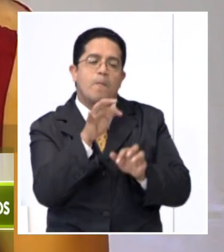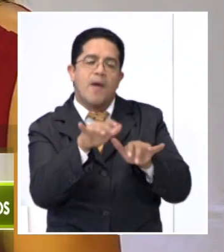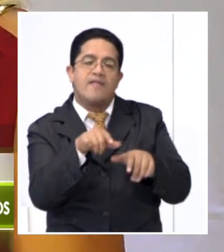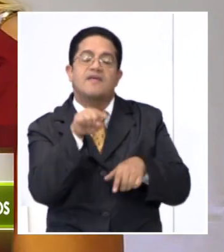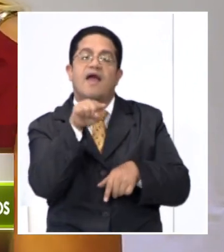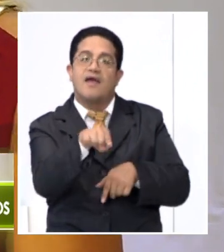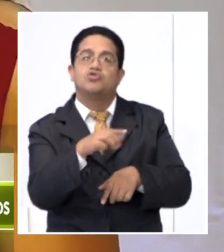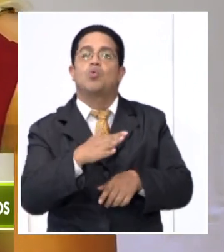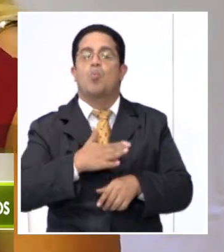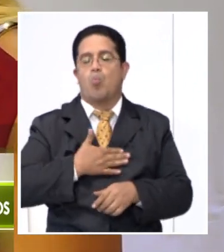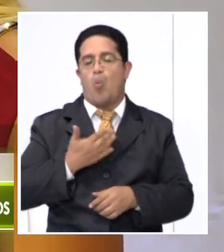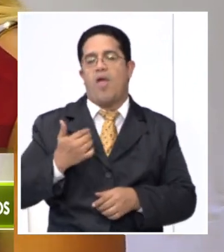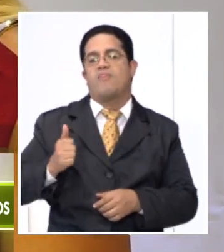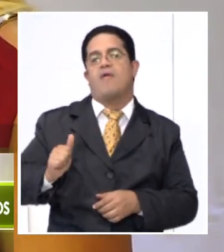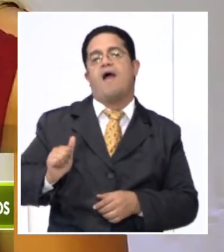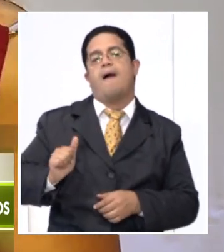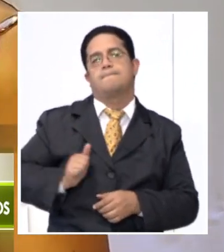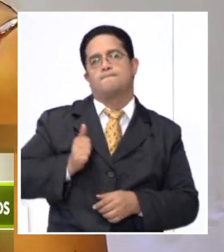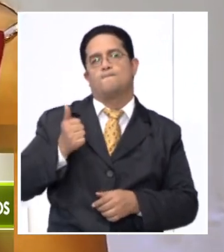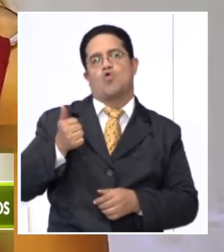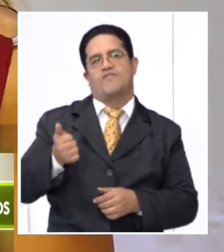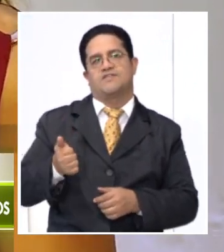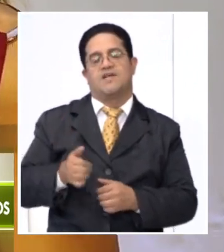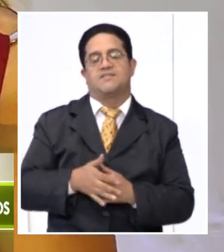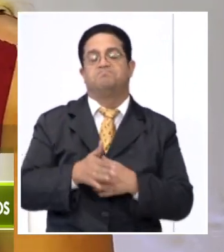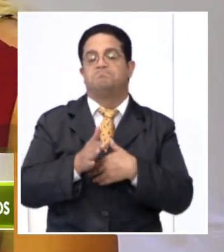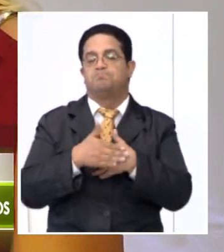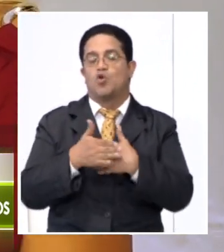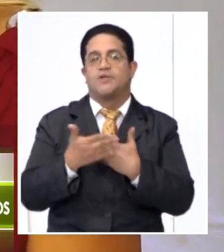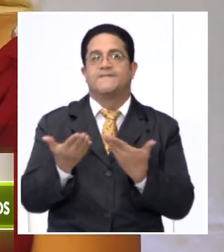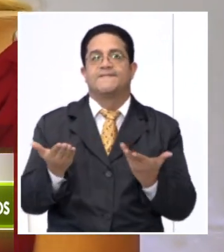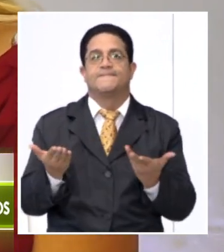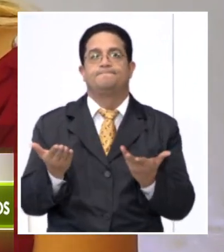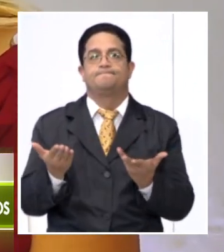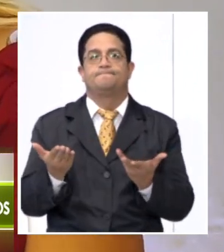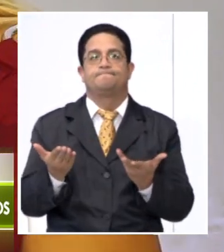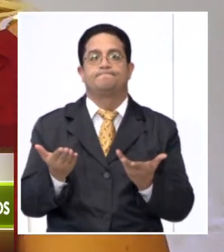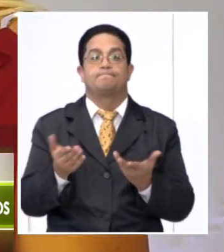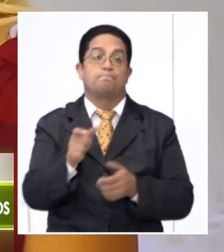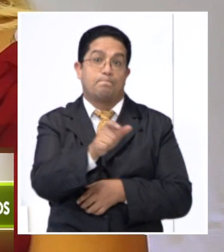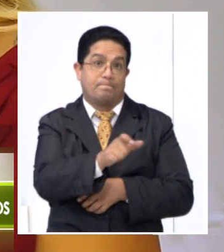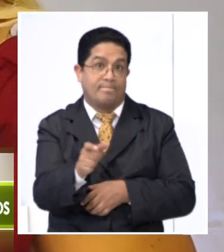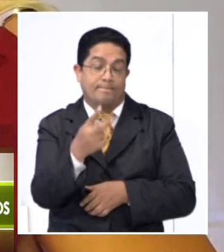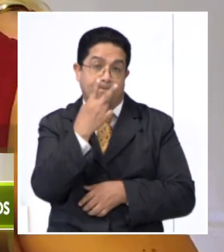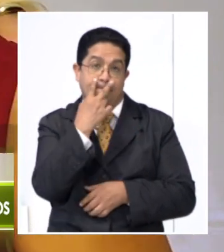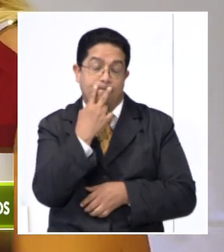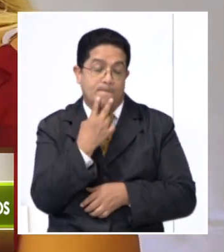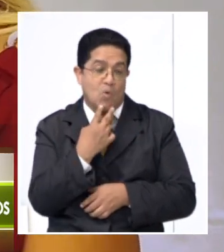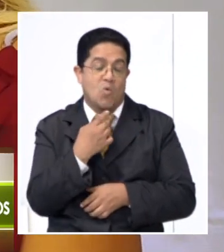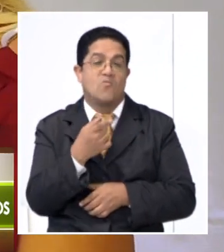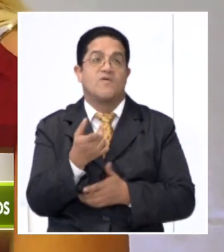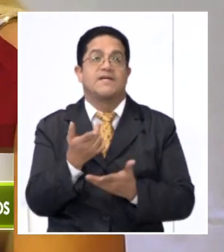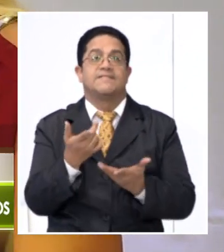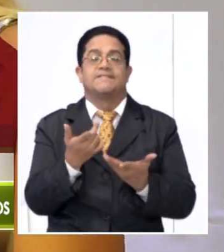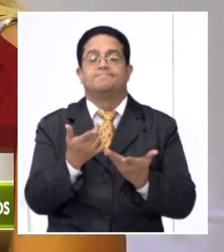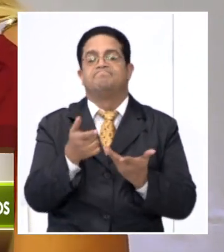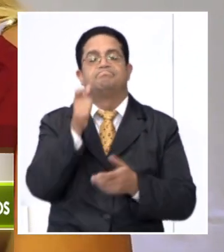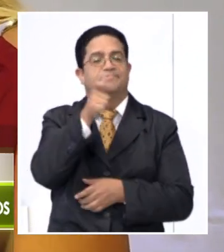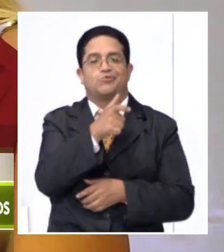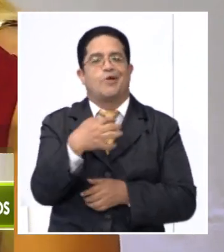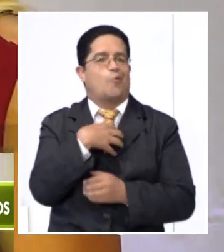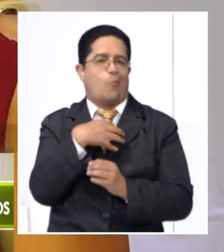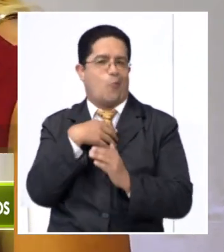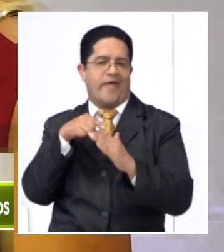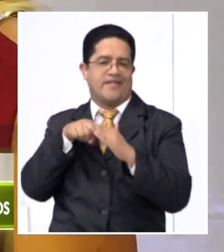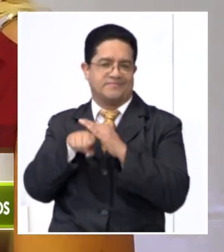permitan aprovechar el mundo actual, porque definitivamente en los estratos más necesitados la informática no está al acceso y eso queremos